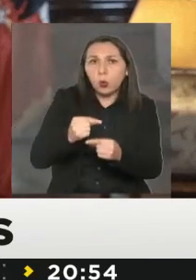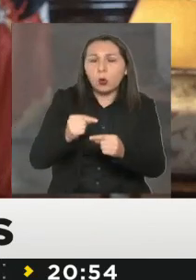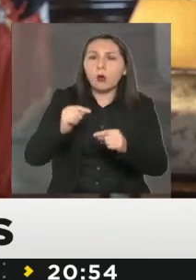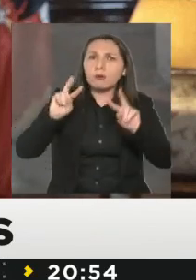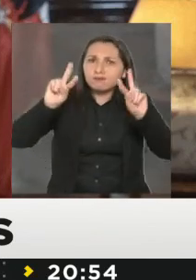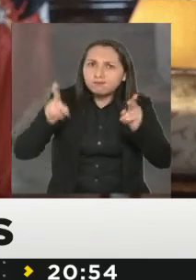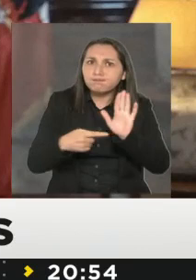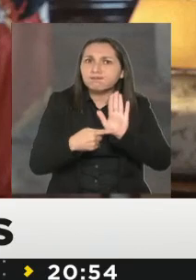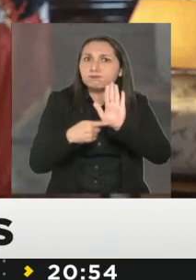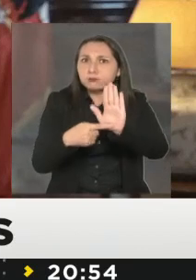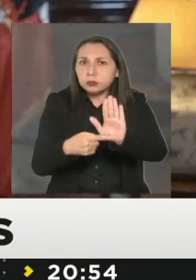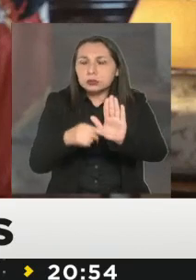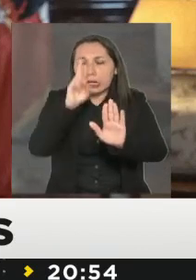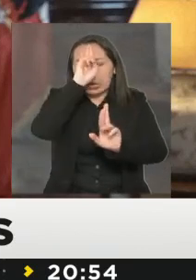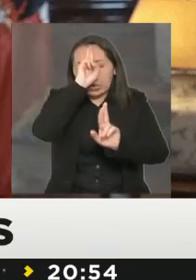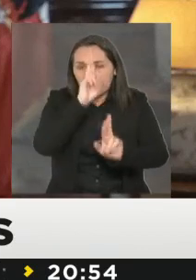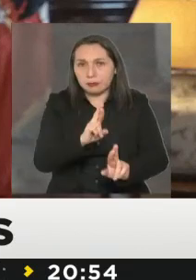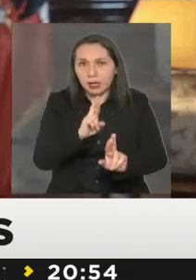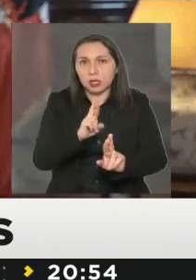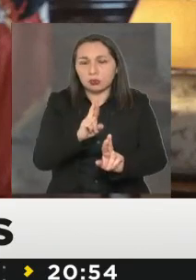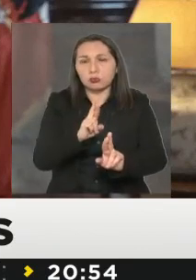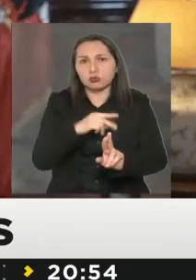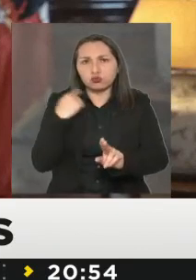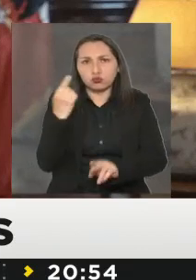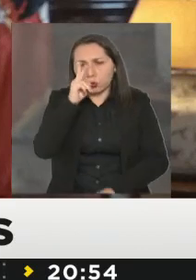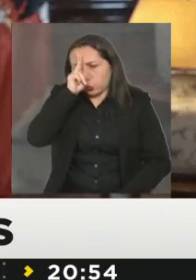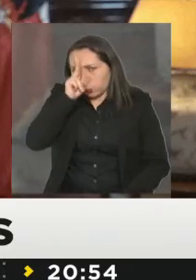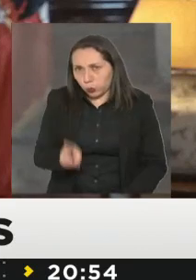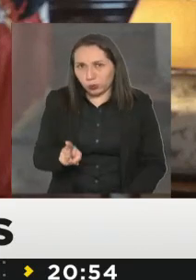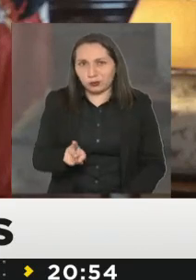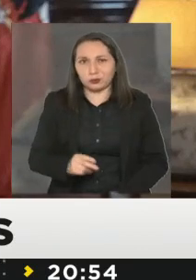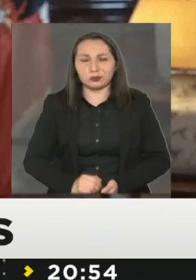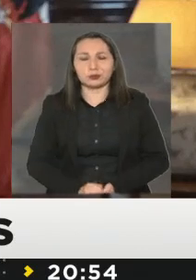que debemos respetar y honrar